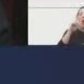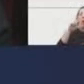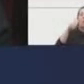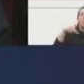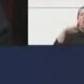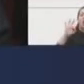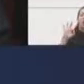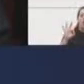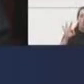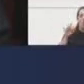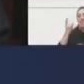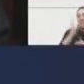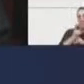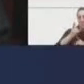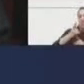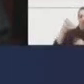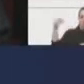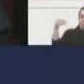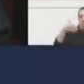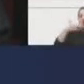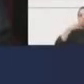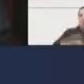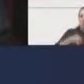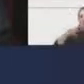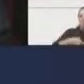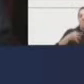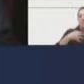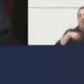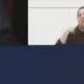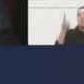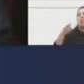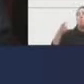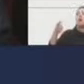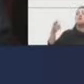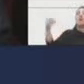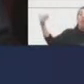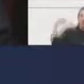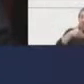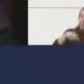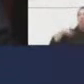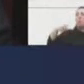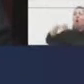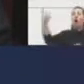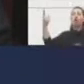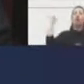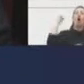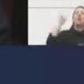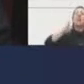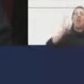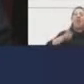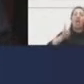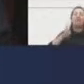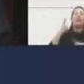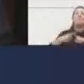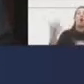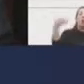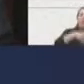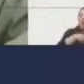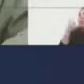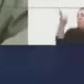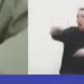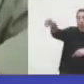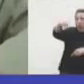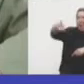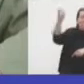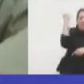opina usted, doctora. Absolutamente de acuerdo, pero les tengo una mala noticia a los kirchneristas. Sí. Lo intentó Putin, en realidad